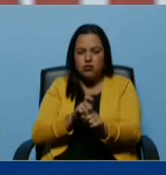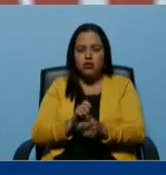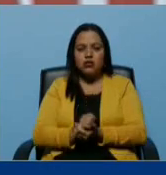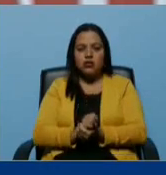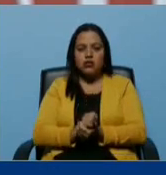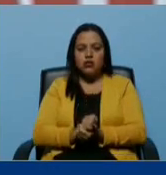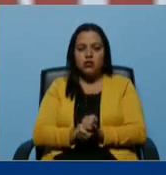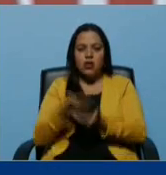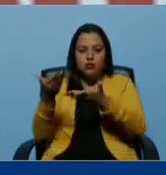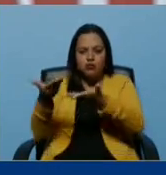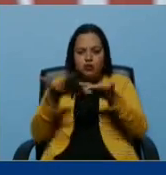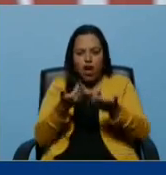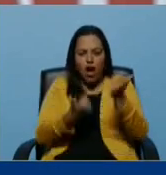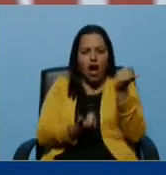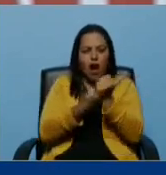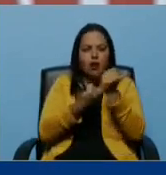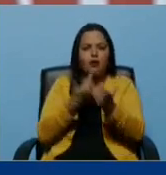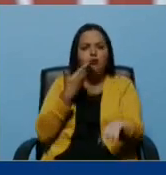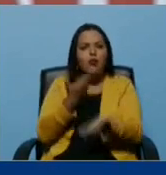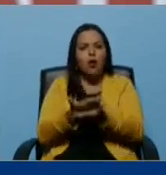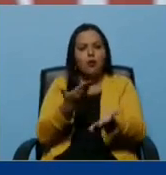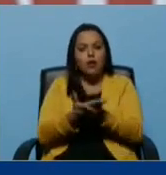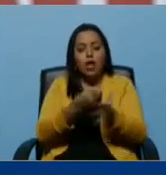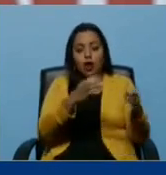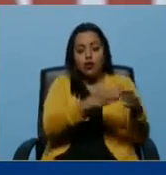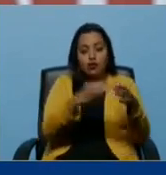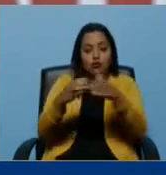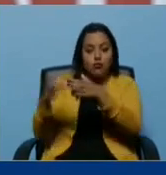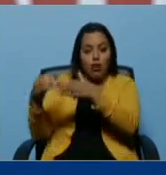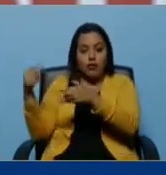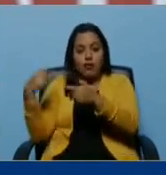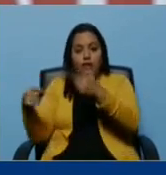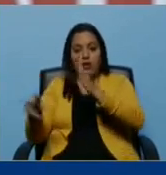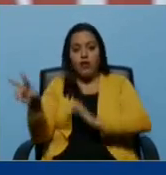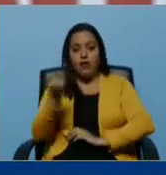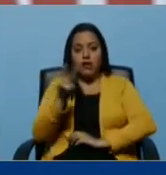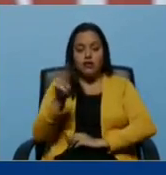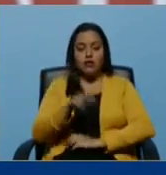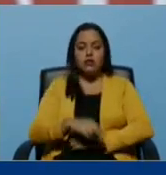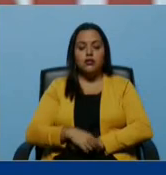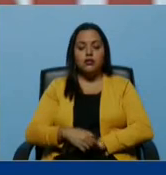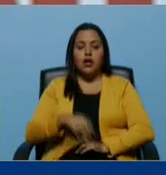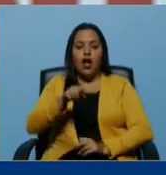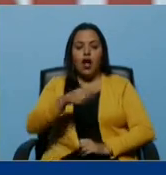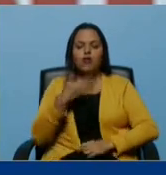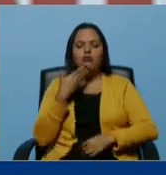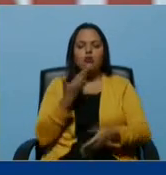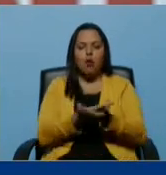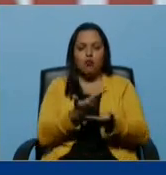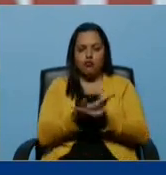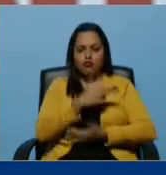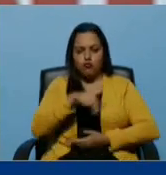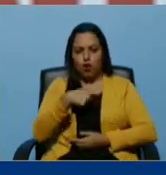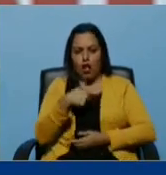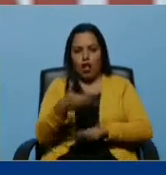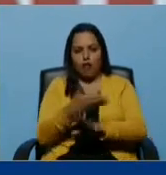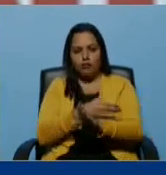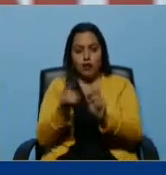el apoyo y las propuestas de grandes sectores de Venezuela, y ahí lo que planteamos nosotros, que lo